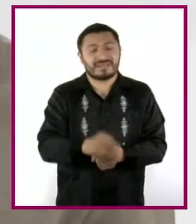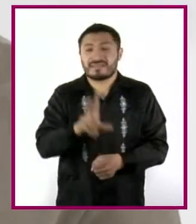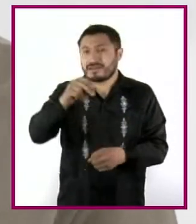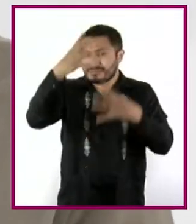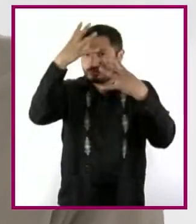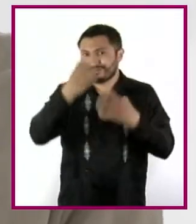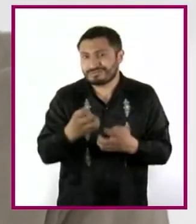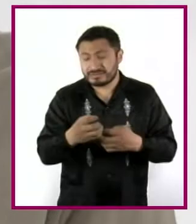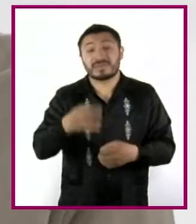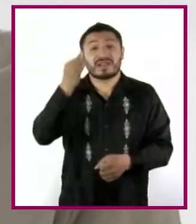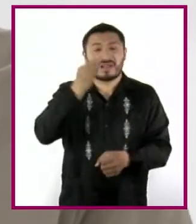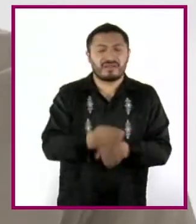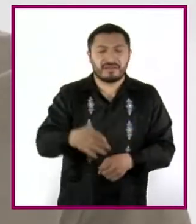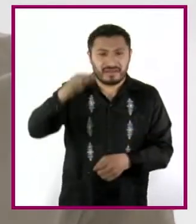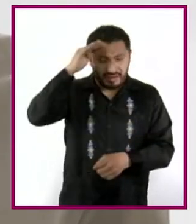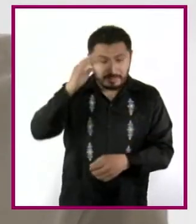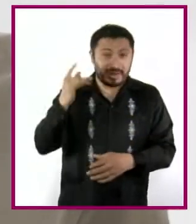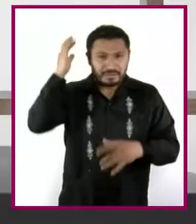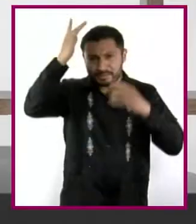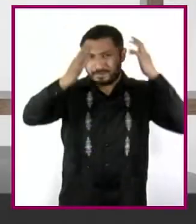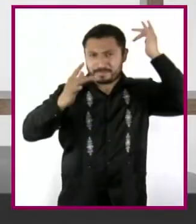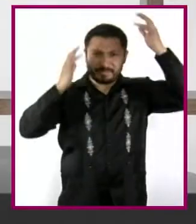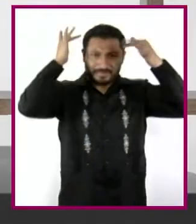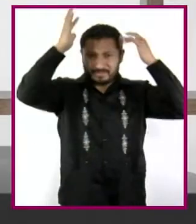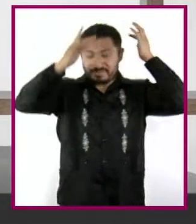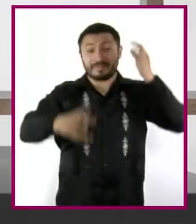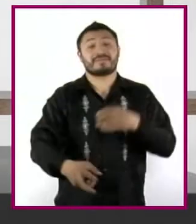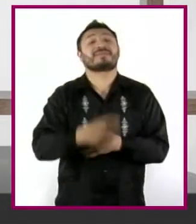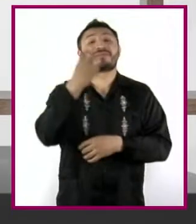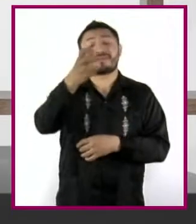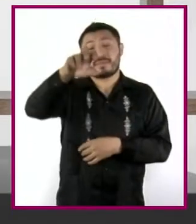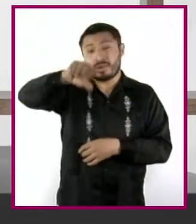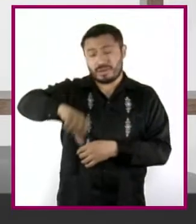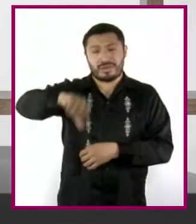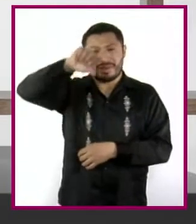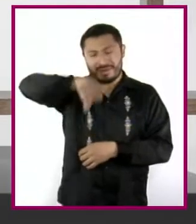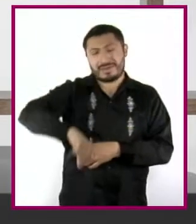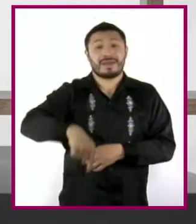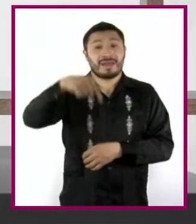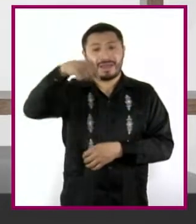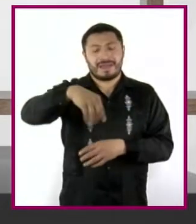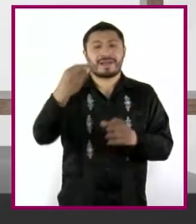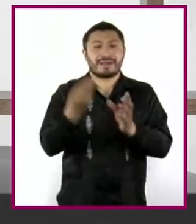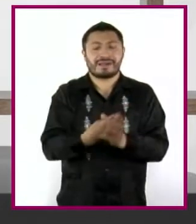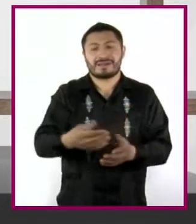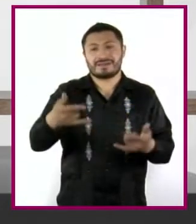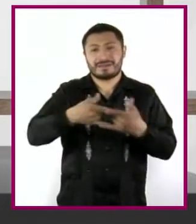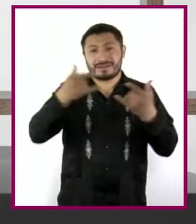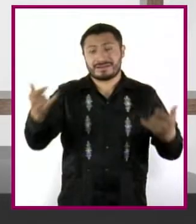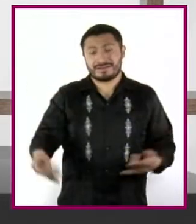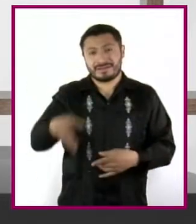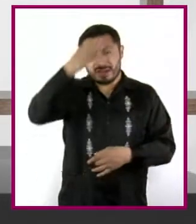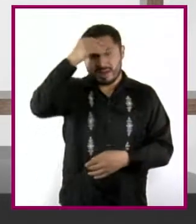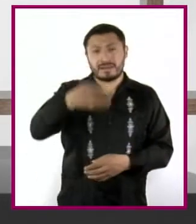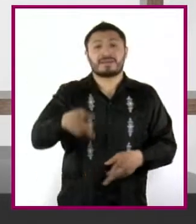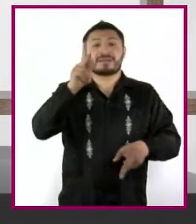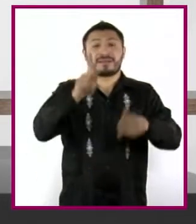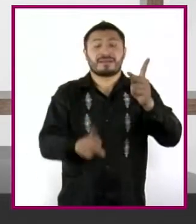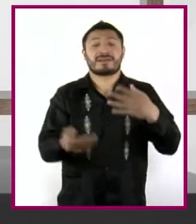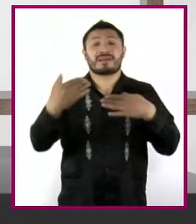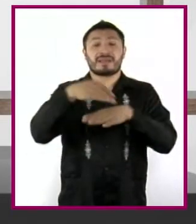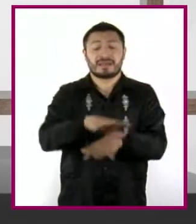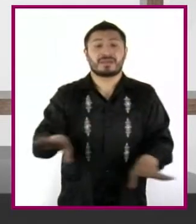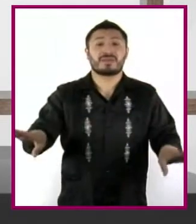tristes. Nos toca ahora pensar y reflexionar. Por eso hoy, en tu programa de Conciencia Histórica, hablaremos sobre cómo se ha transformado